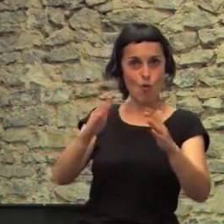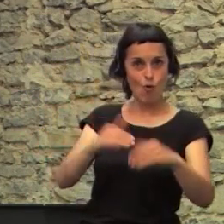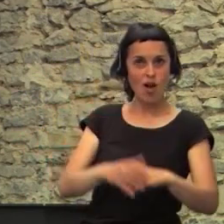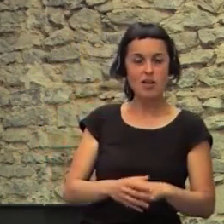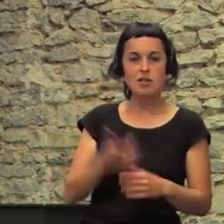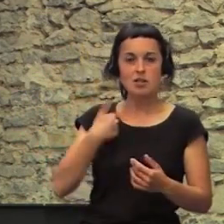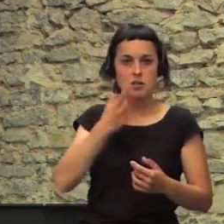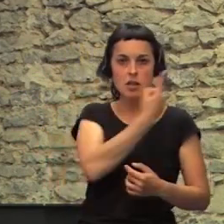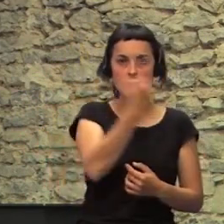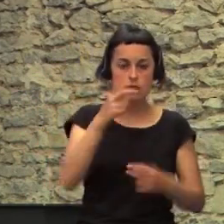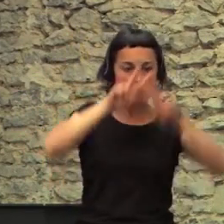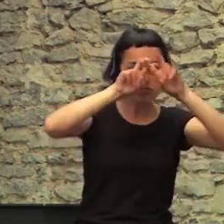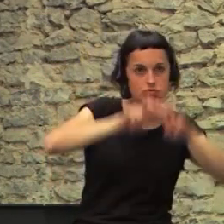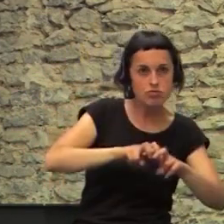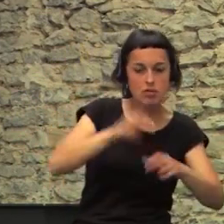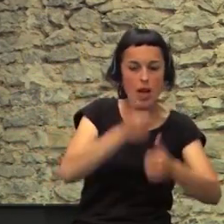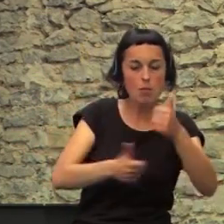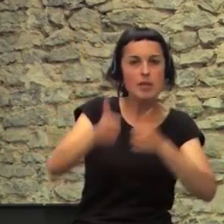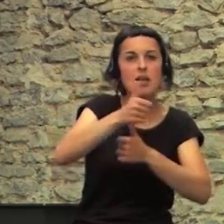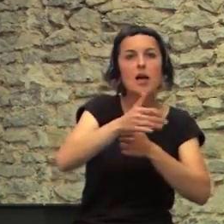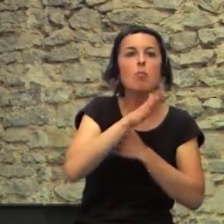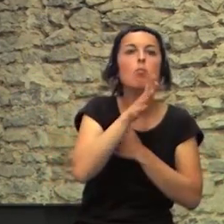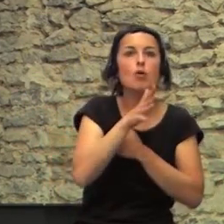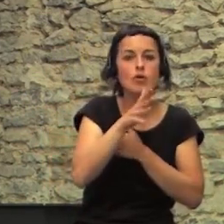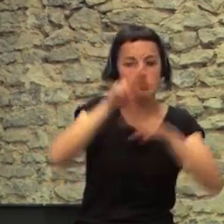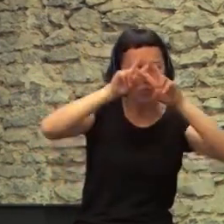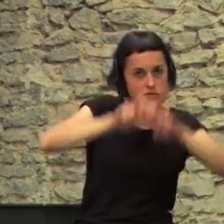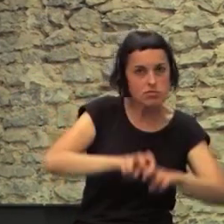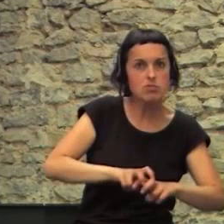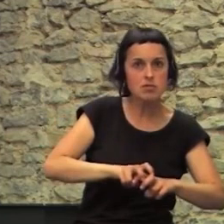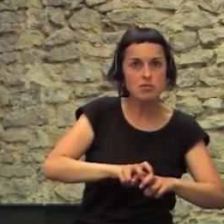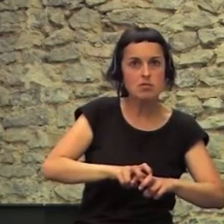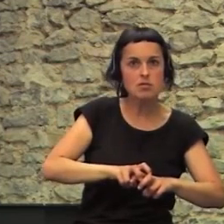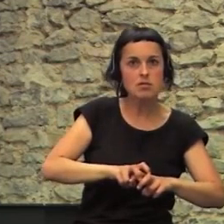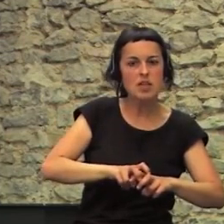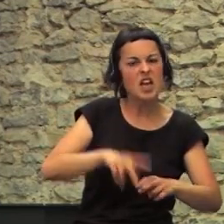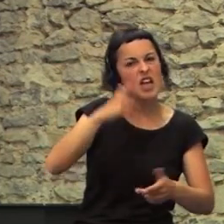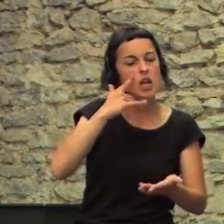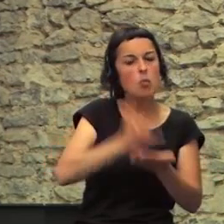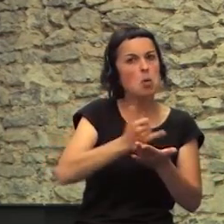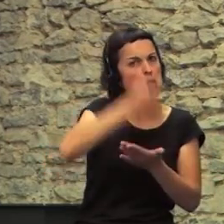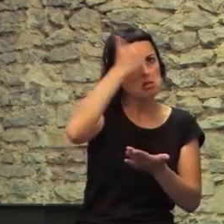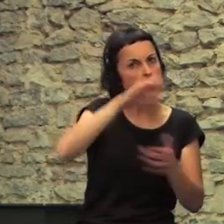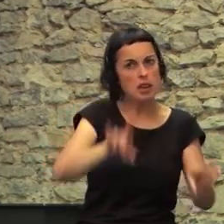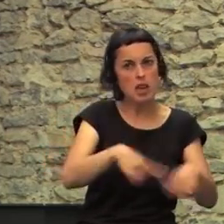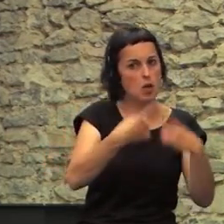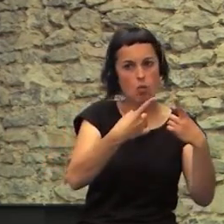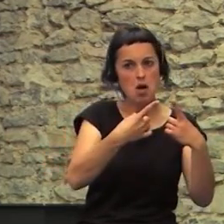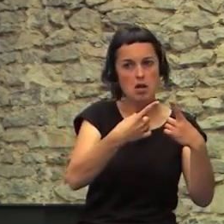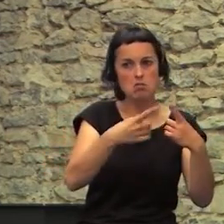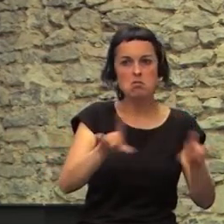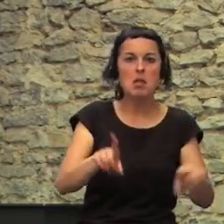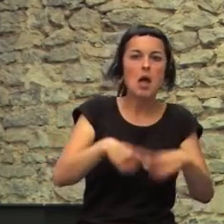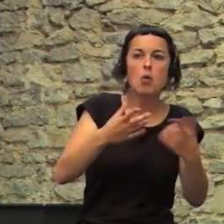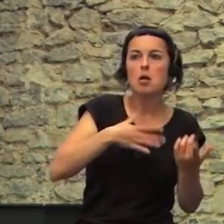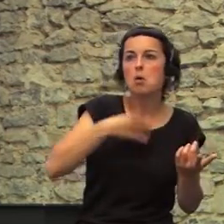los rasgos que ofrecen ventaja competitiva, eso no importa, sobre todo en pruebas de hombres. No importa que tengas unas